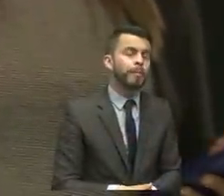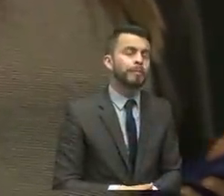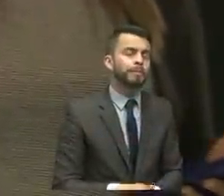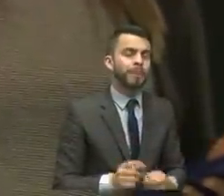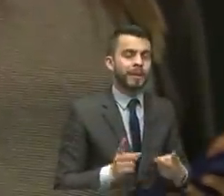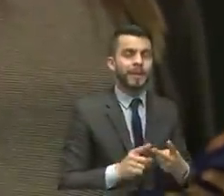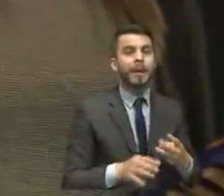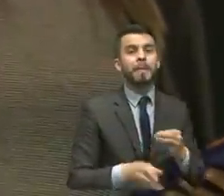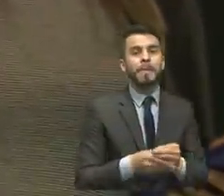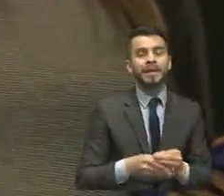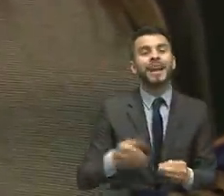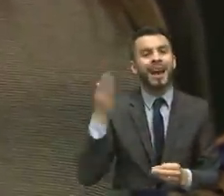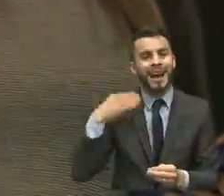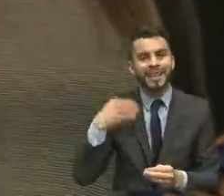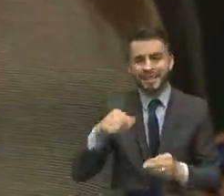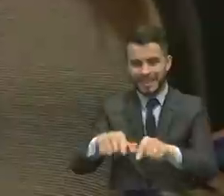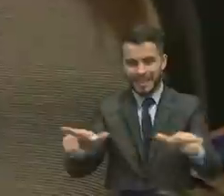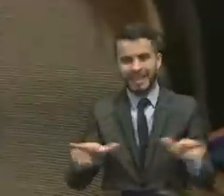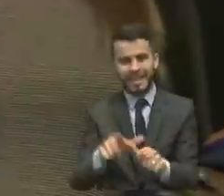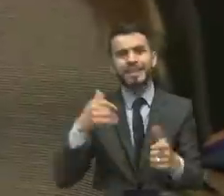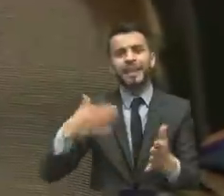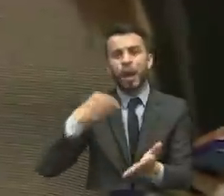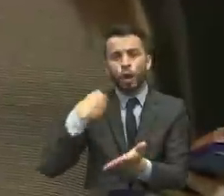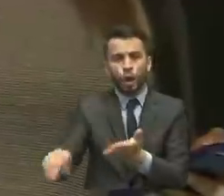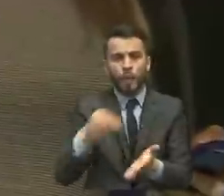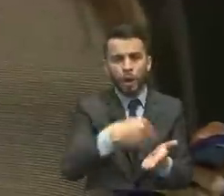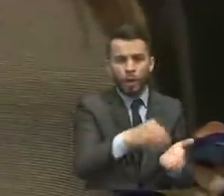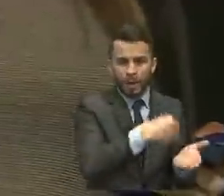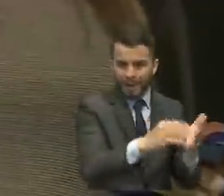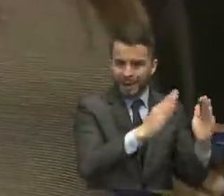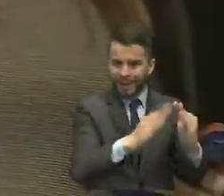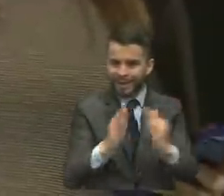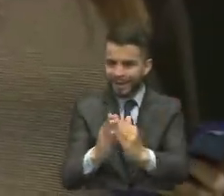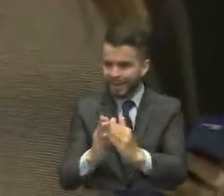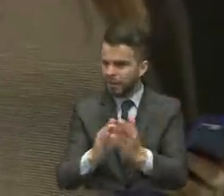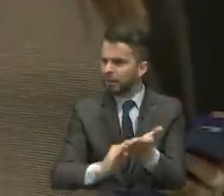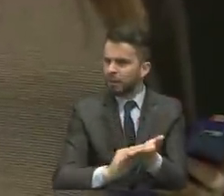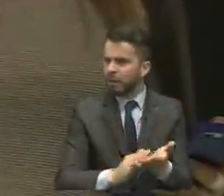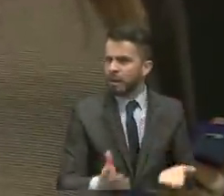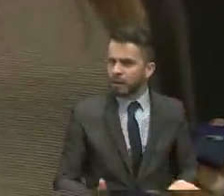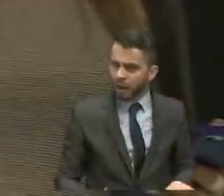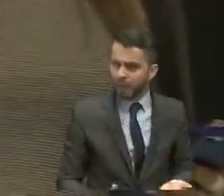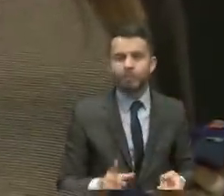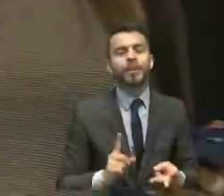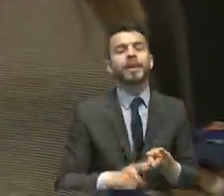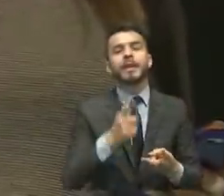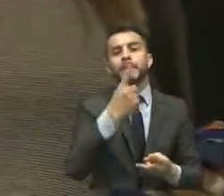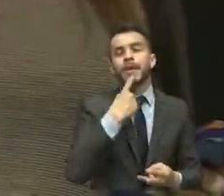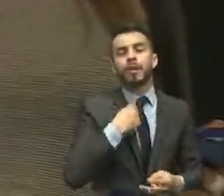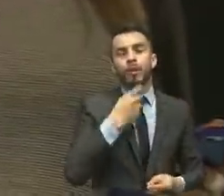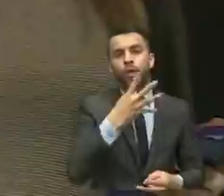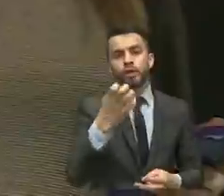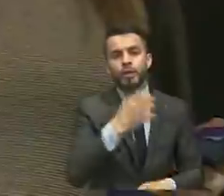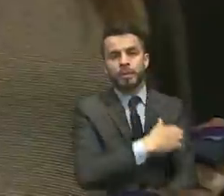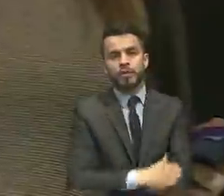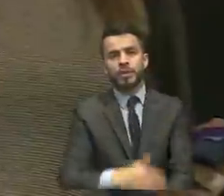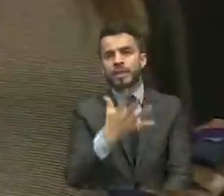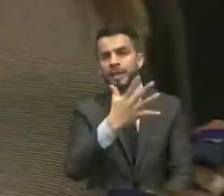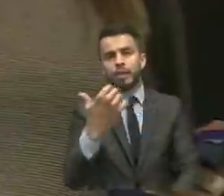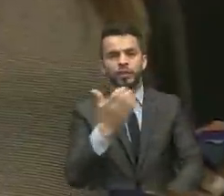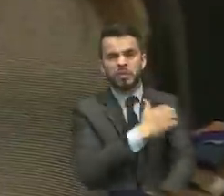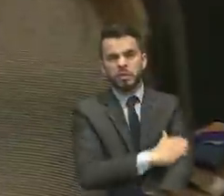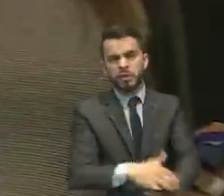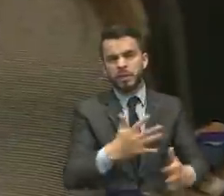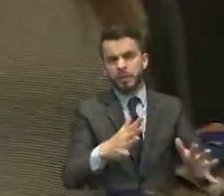¿Qué se va a hacer? En caso, los usaron de 400, 500 mil millones de pesos para el cable que no están contemplados. ¿De dónde va a